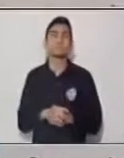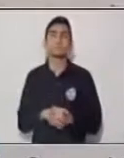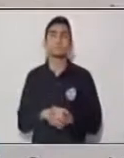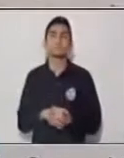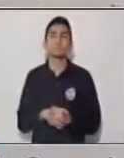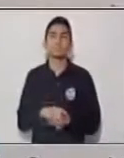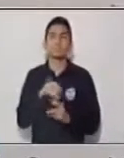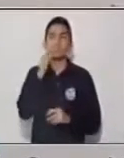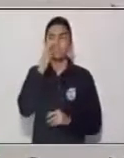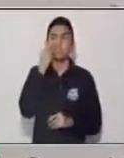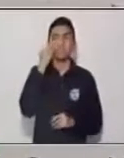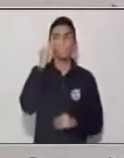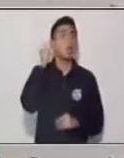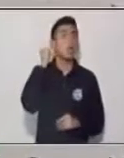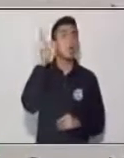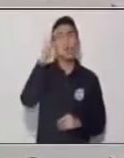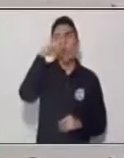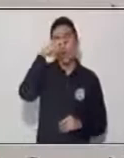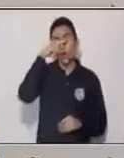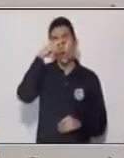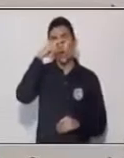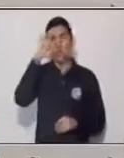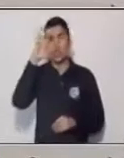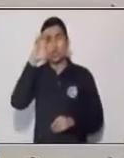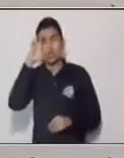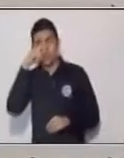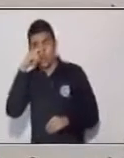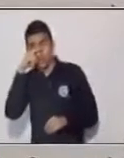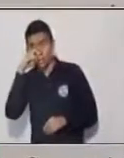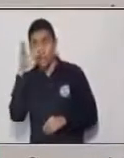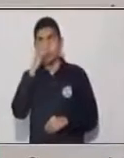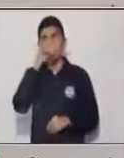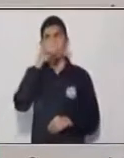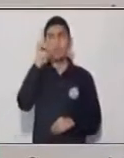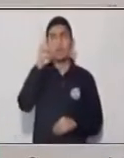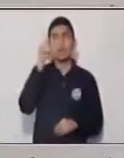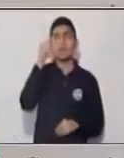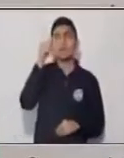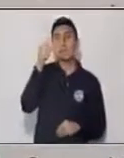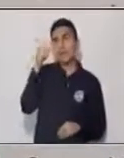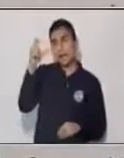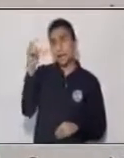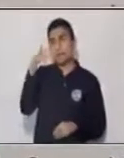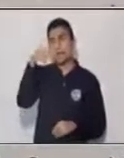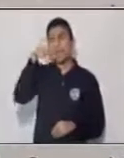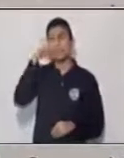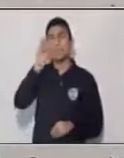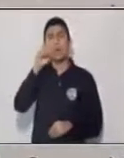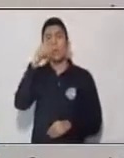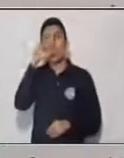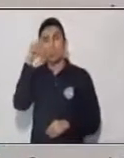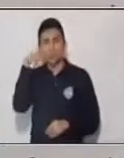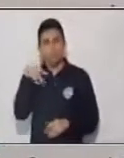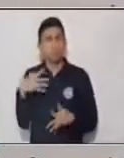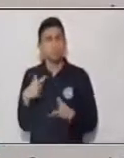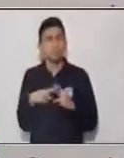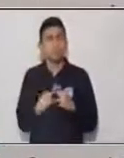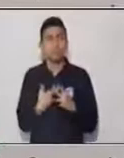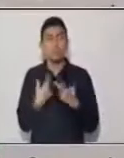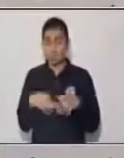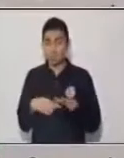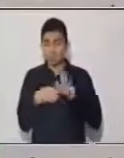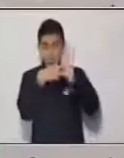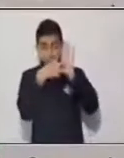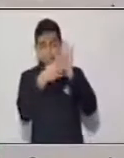Que son Gottfried Leibniz e Isaac Newton. Ellos proponen ya